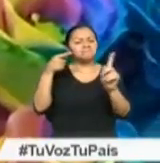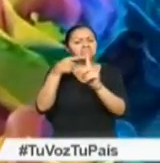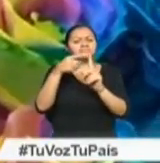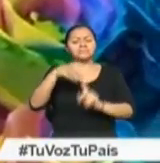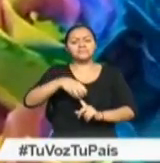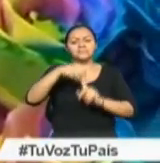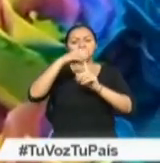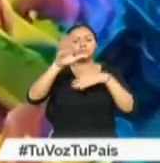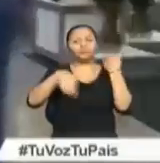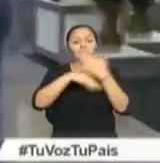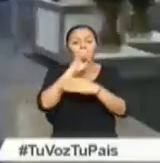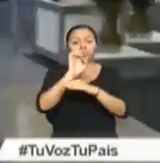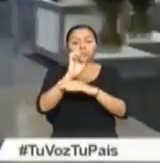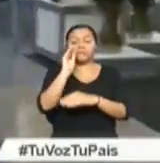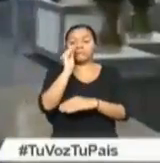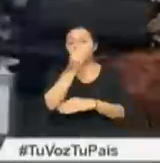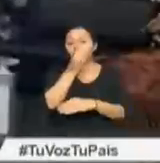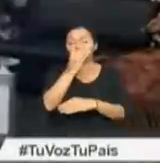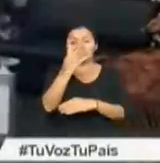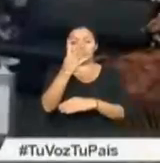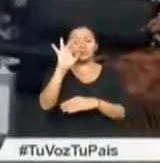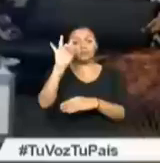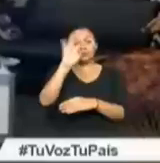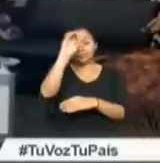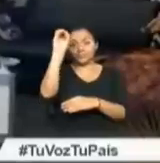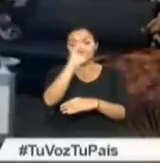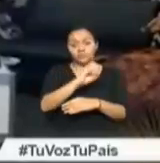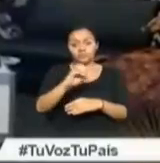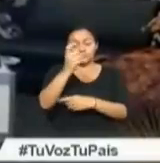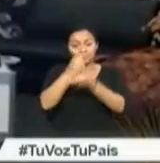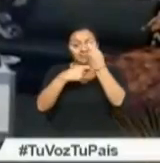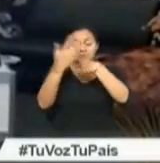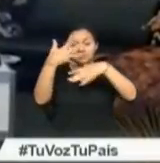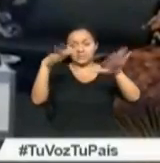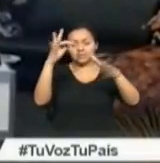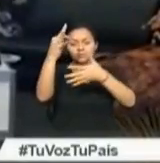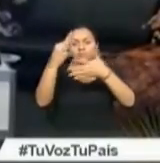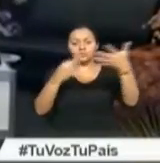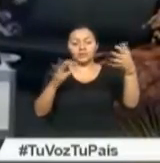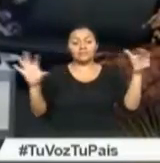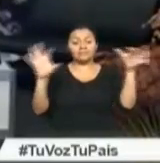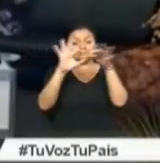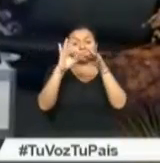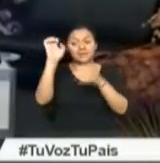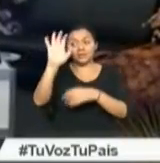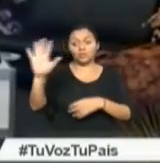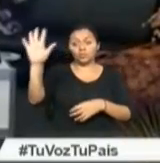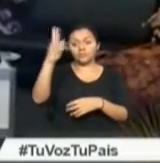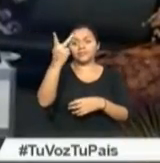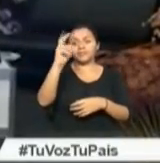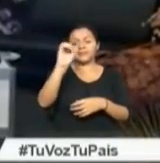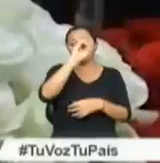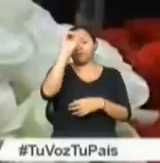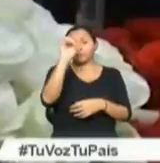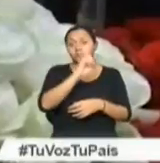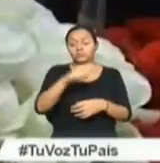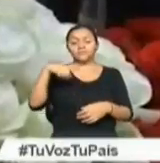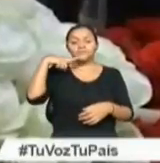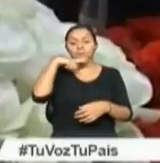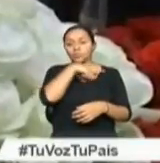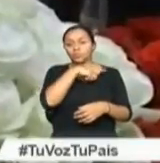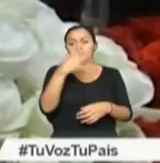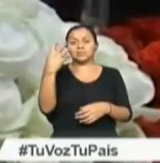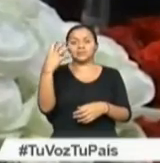flores ecuatorianas con el 48% del total exportado. Le sigue la Unión Europea con el 20% y Rusia con